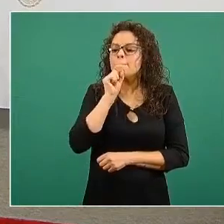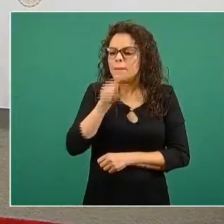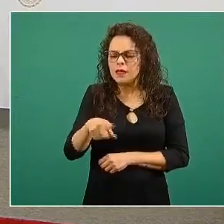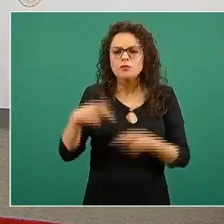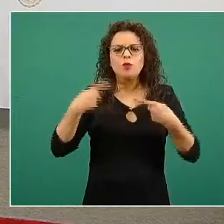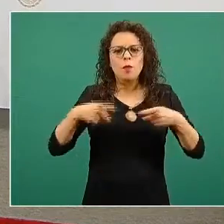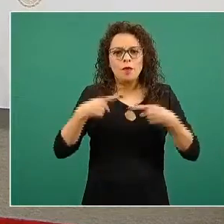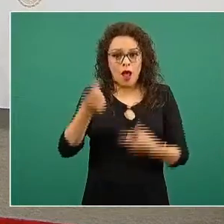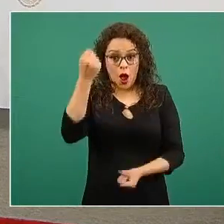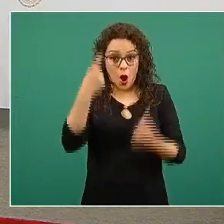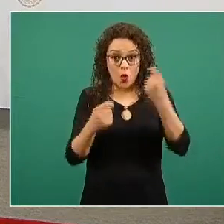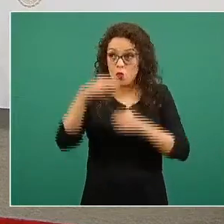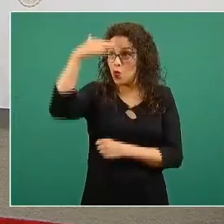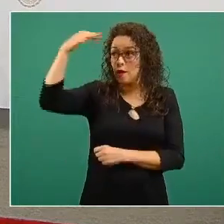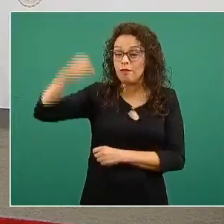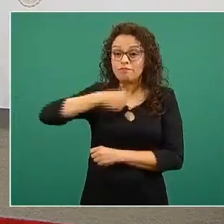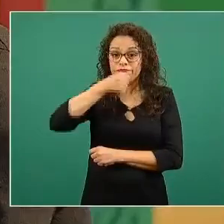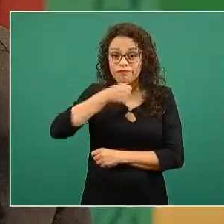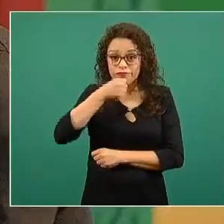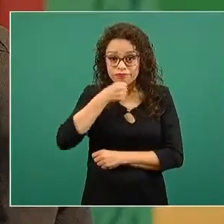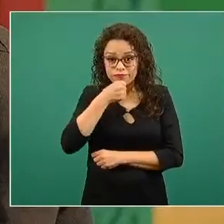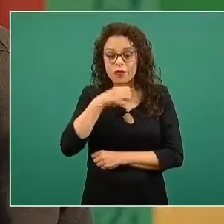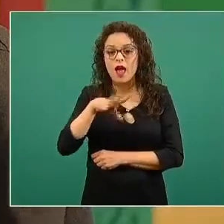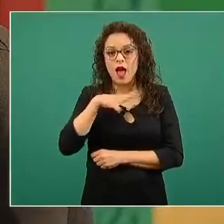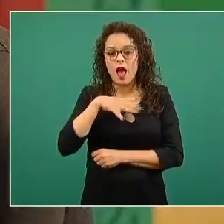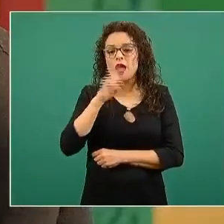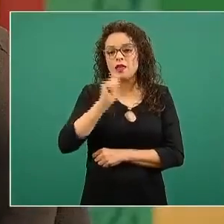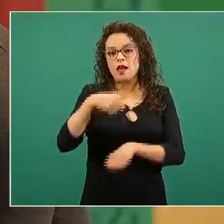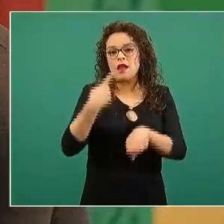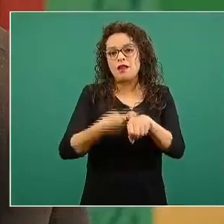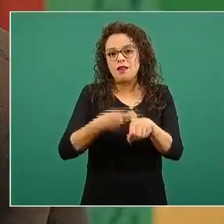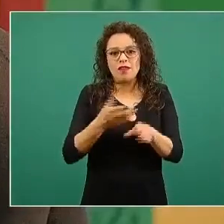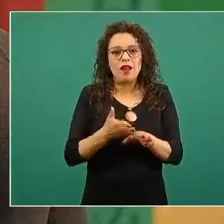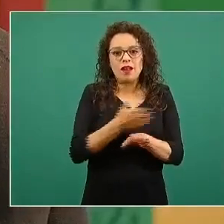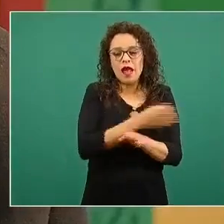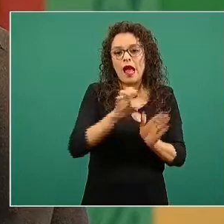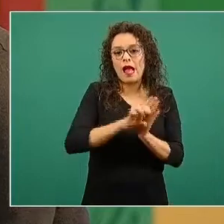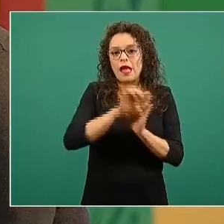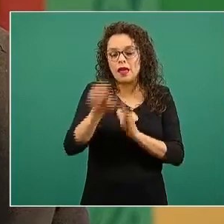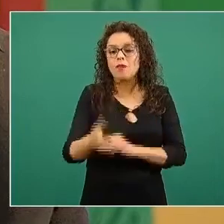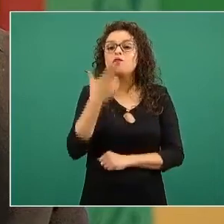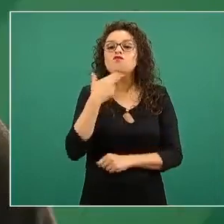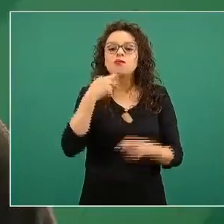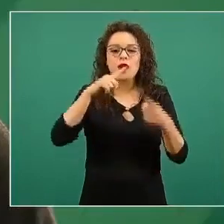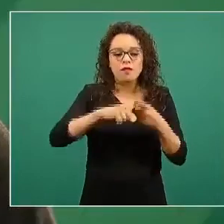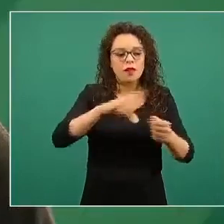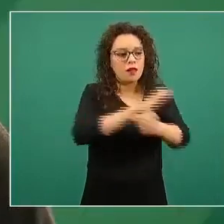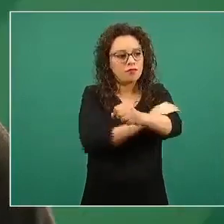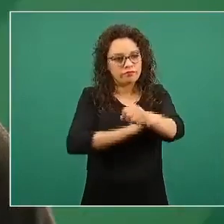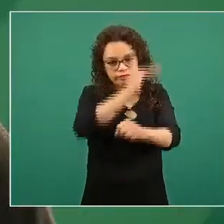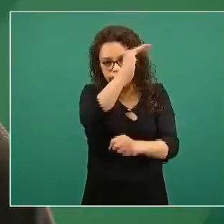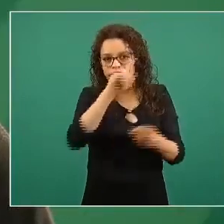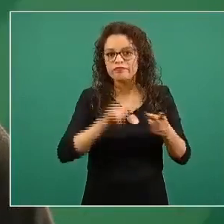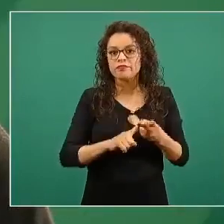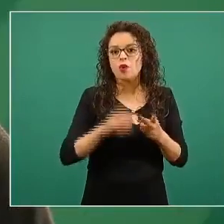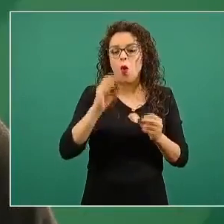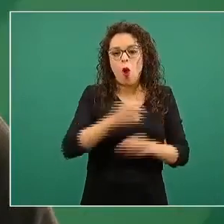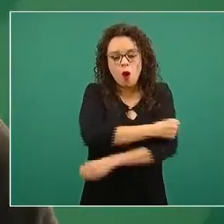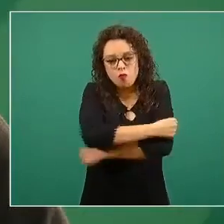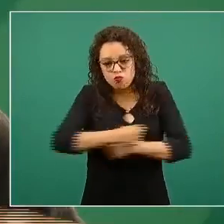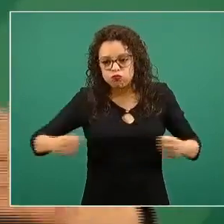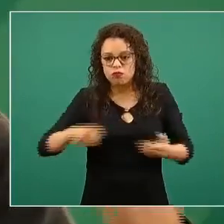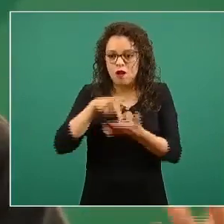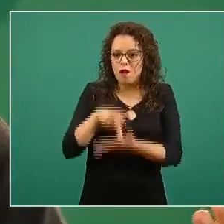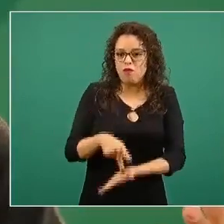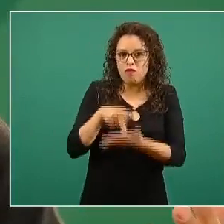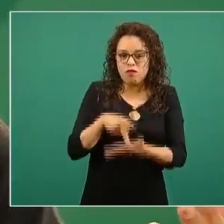las principales detectadas, como son la hipertensión, diabetes o en su momento la obesidad y el sobrepeso,